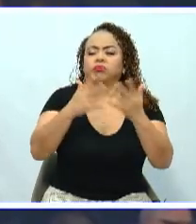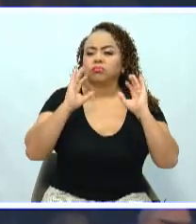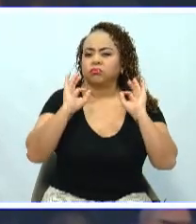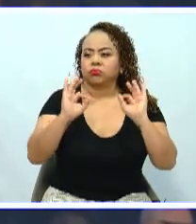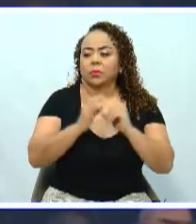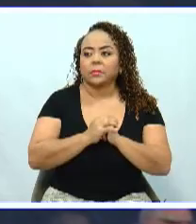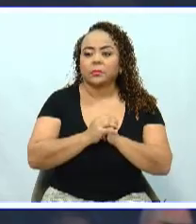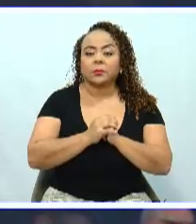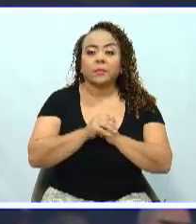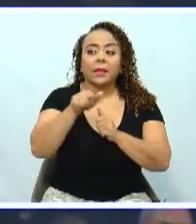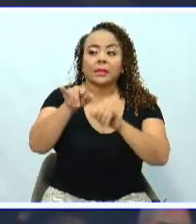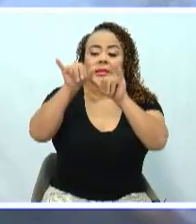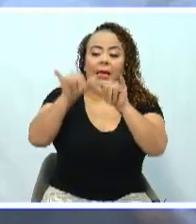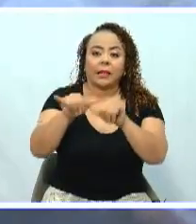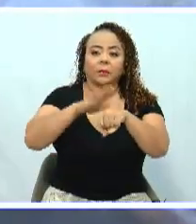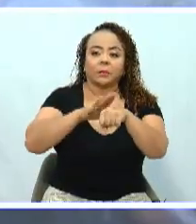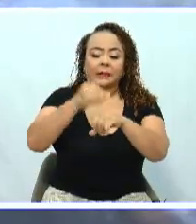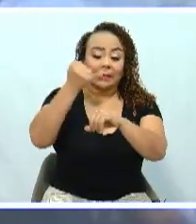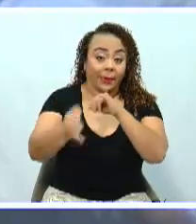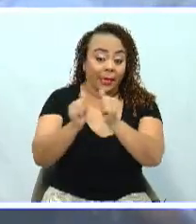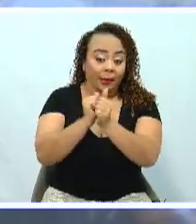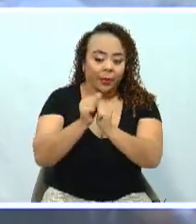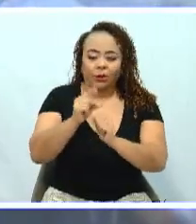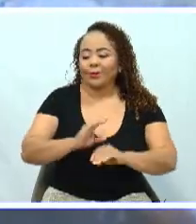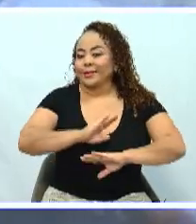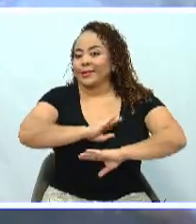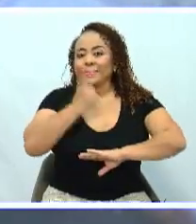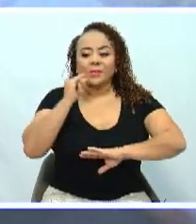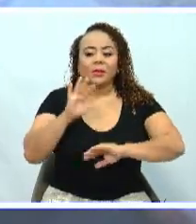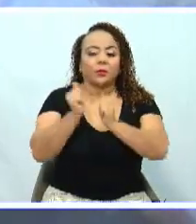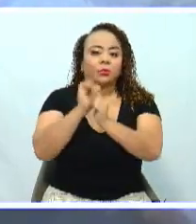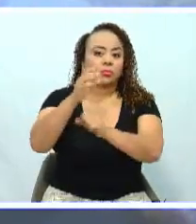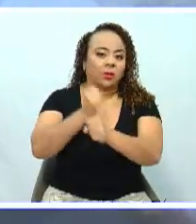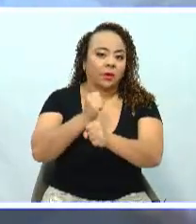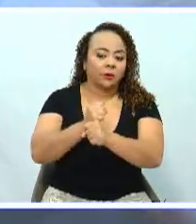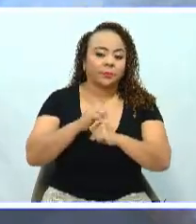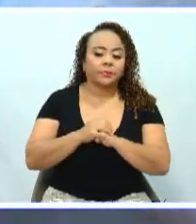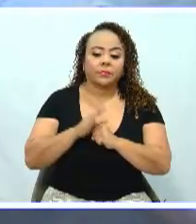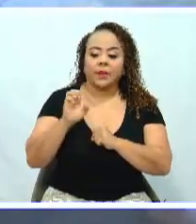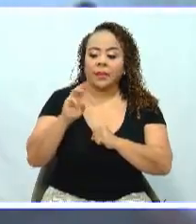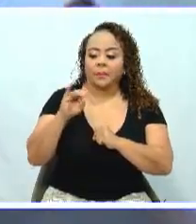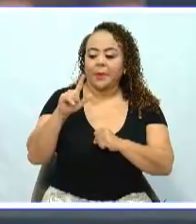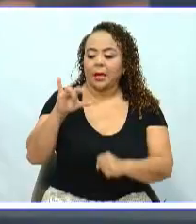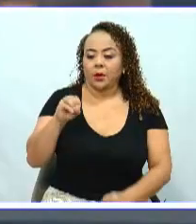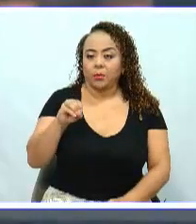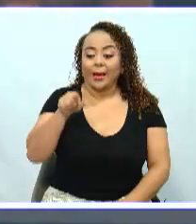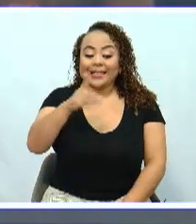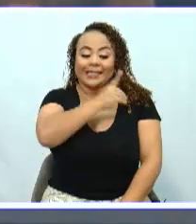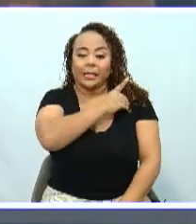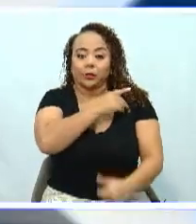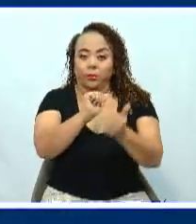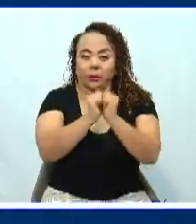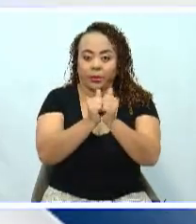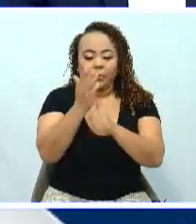nindro Medina se queda lo dejan terminar el Campeonato no están satisfechos al parecer con su trabajo Emilio izaguirre que es el director deportivo